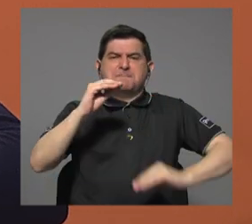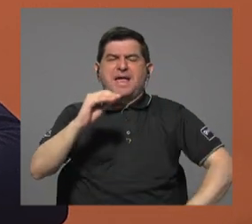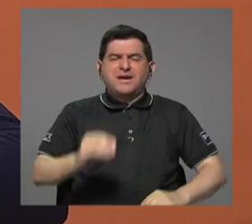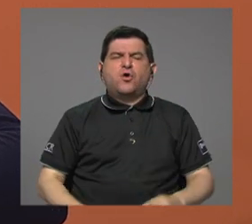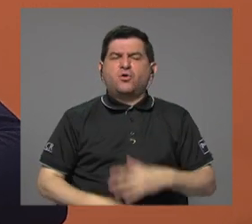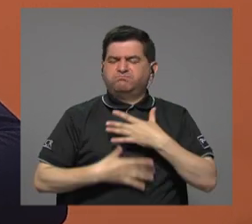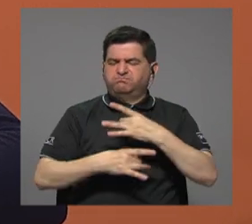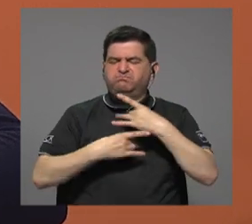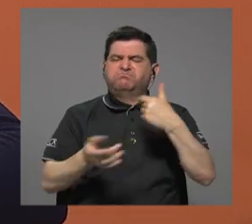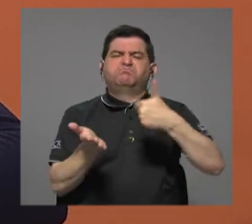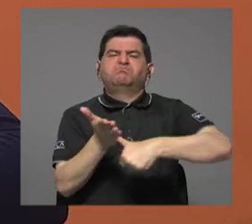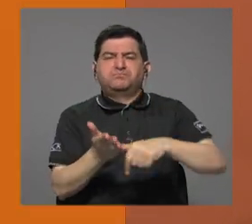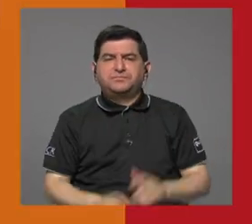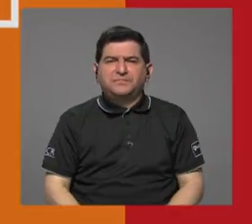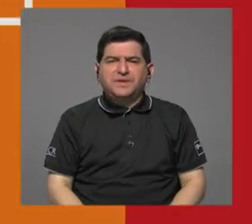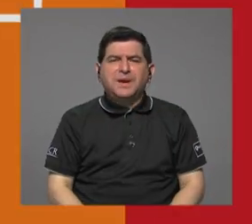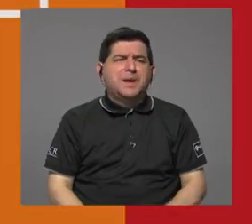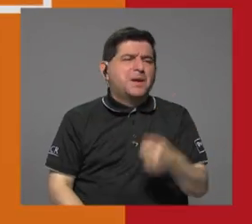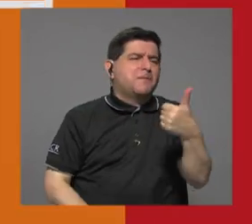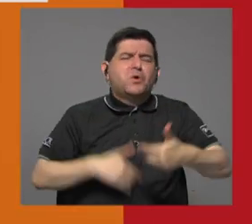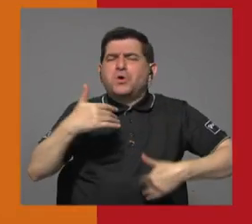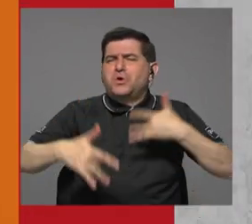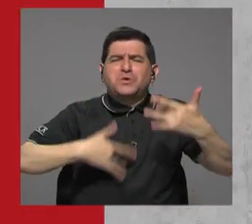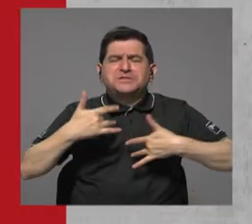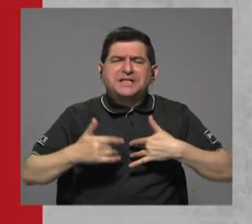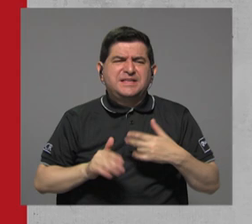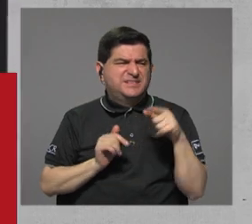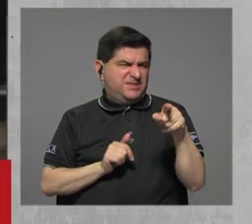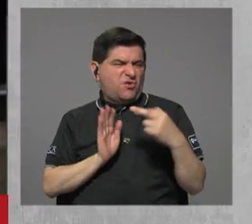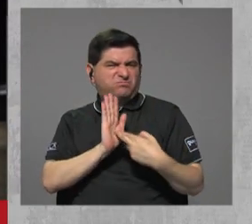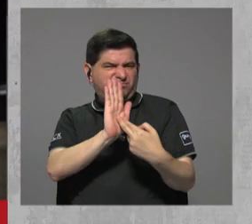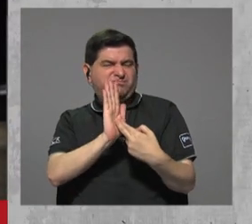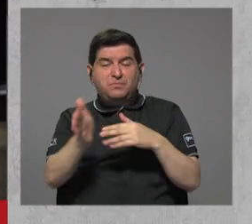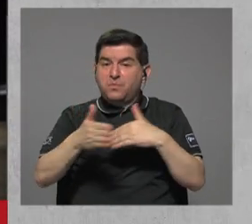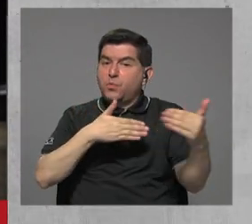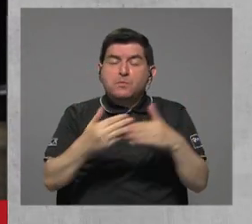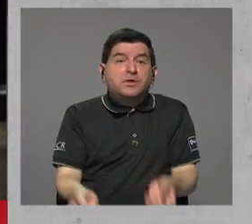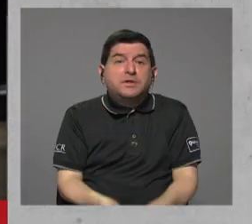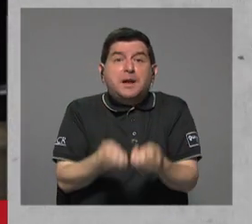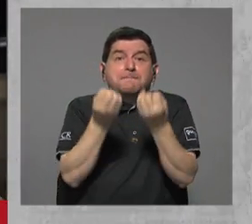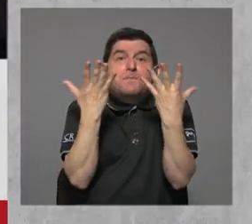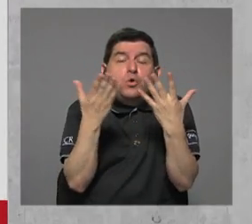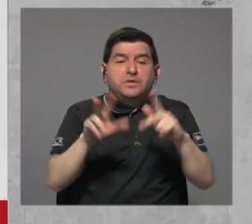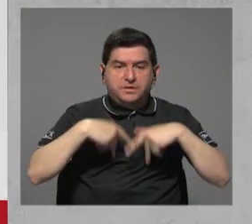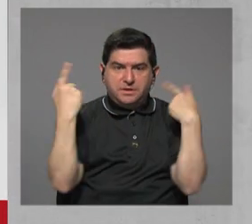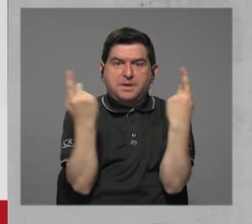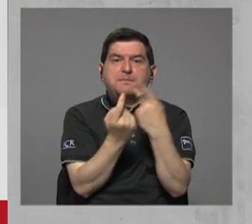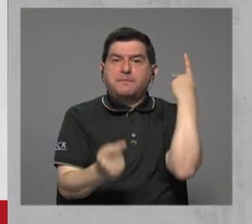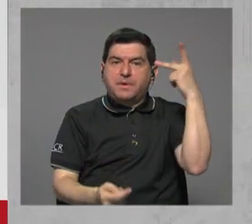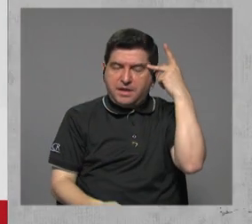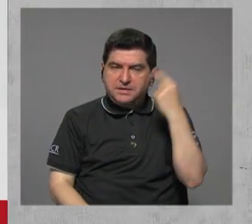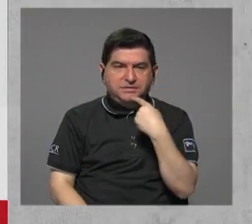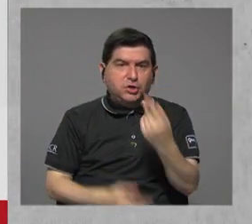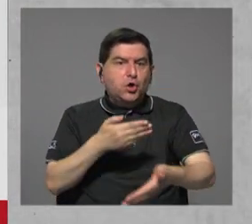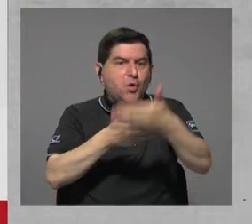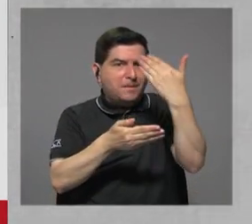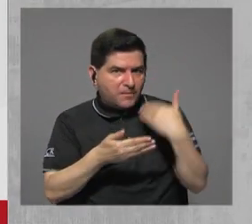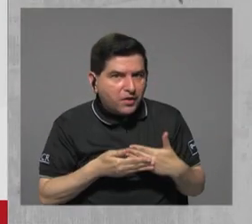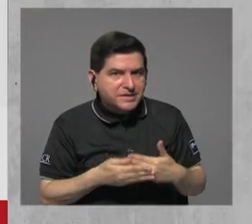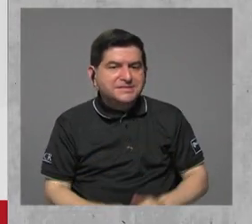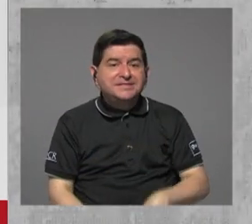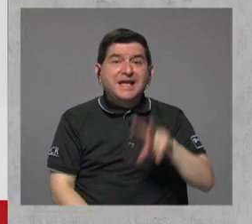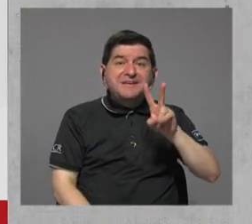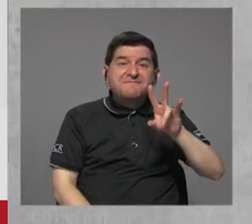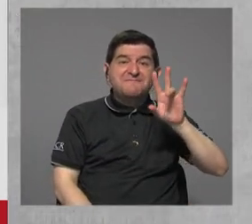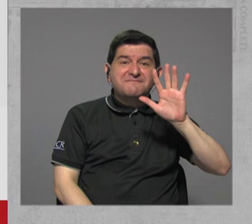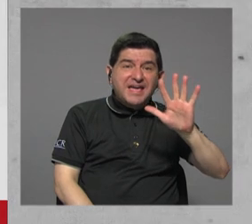para votar hay un escaso sentimiento de representatividad pese a la gran cantidad de partidos políticos como usted nos mencionaba más de